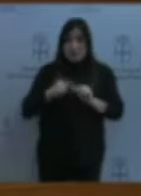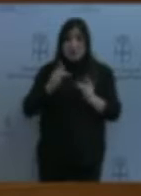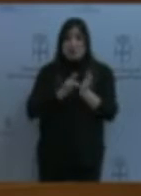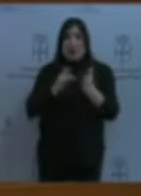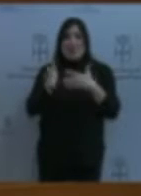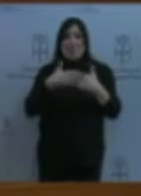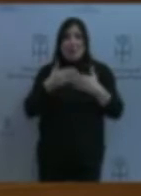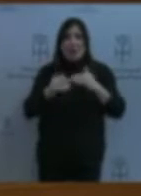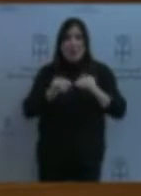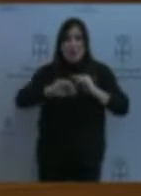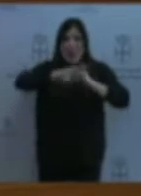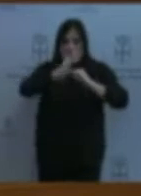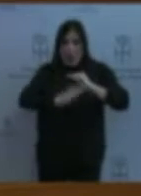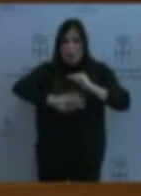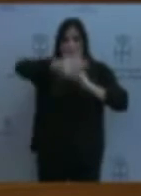daños siguen